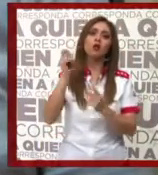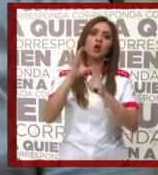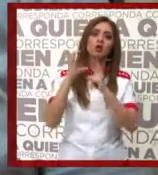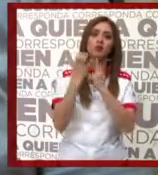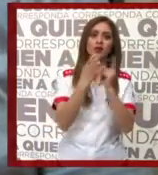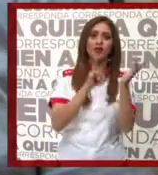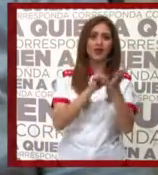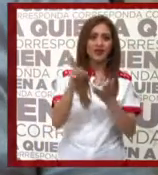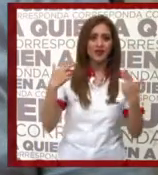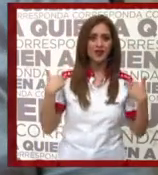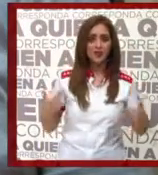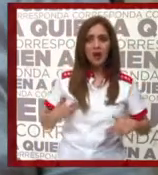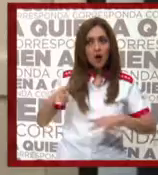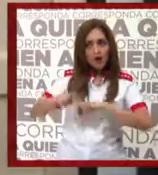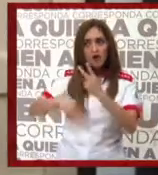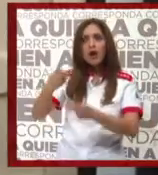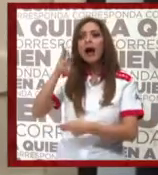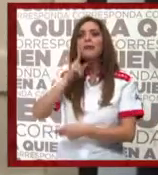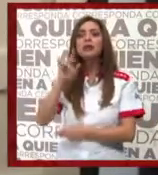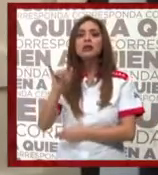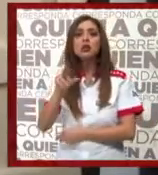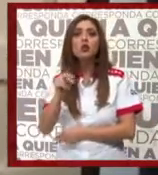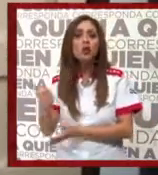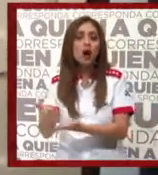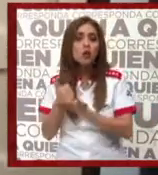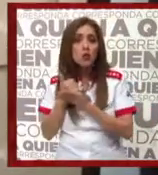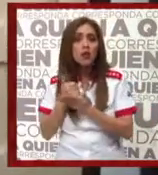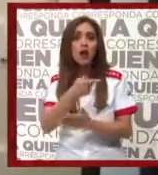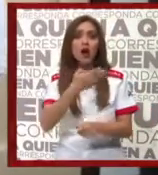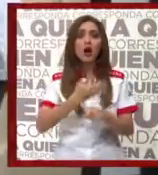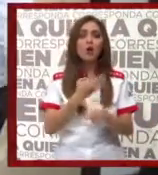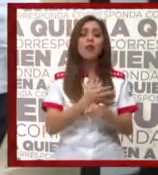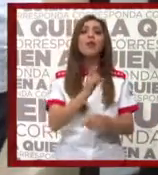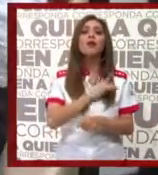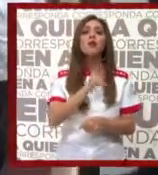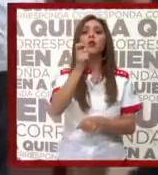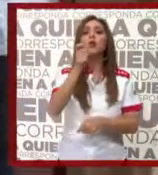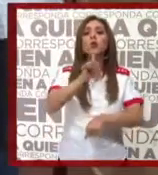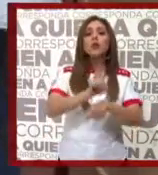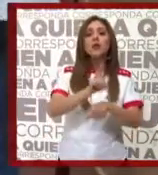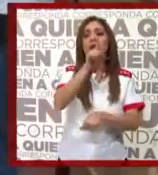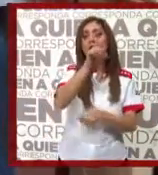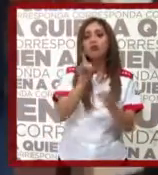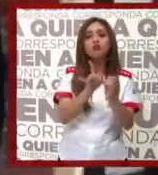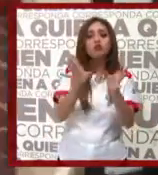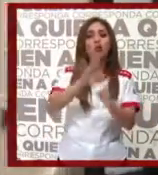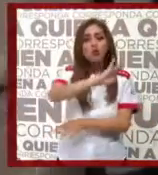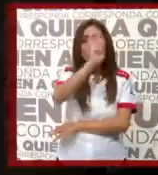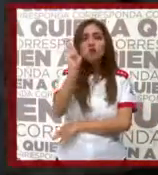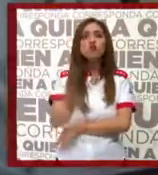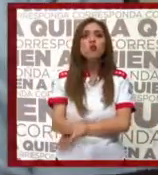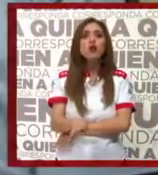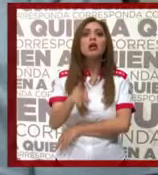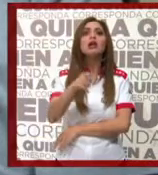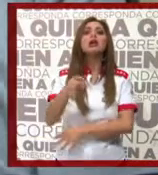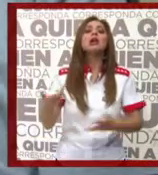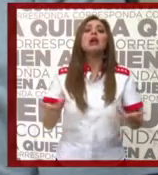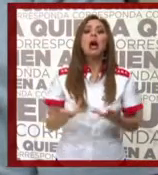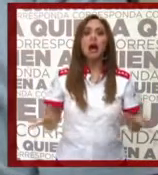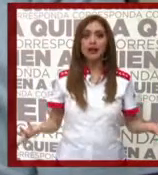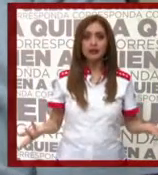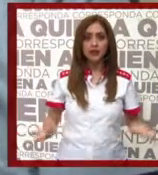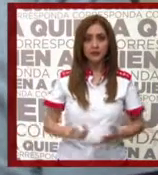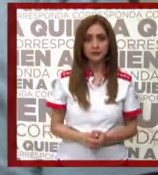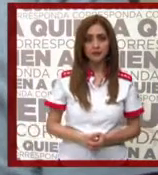había posibilidades de que me ayudaran. Platica que su mayor temor es faltar un día y que su familia no pueda hacer nada. Si ahorita que yo